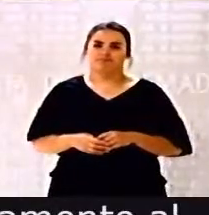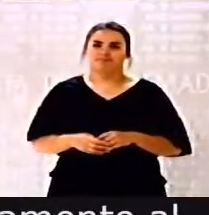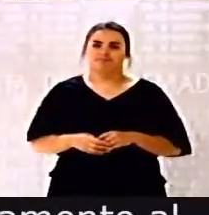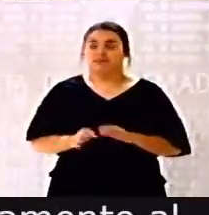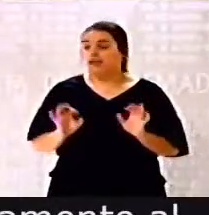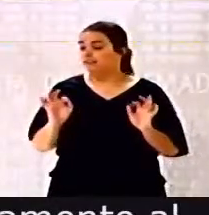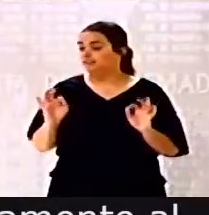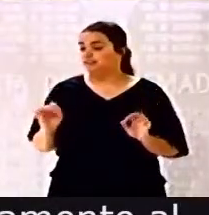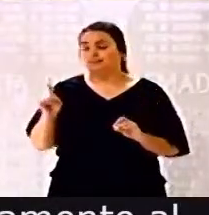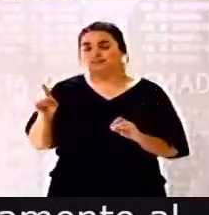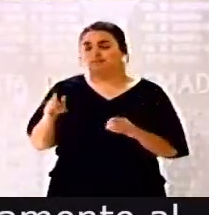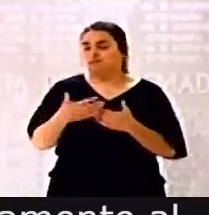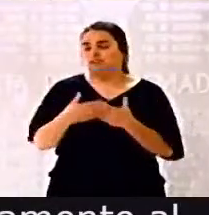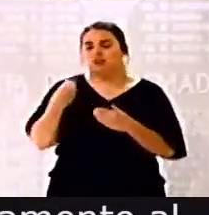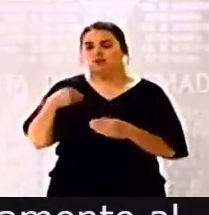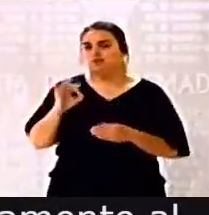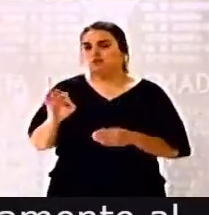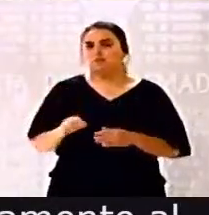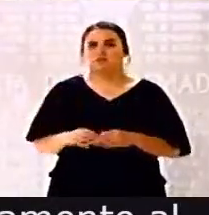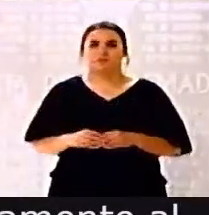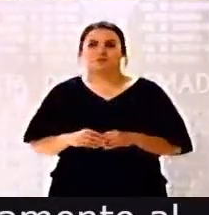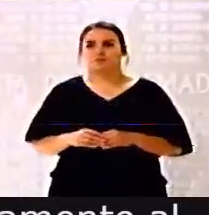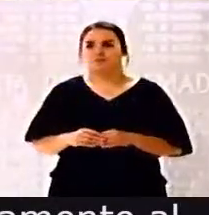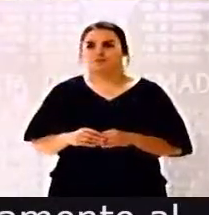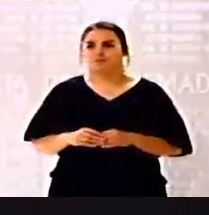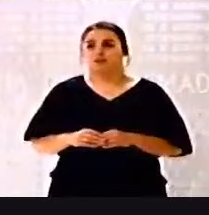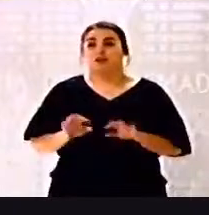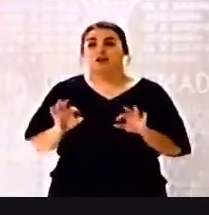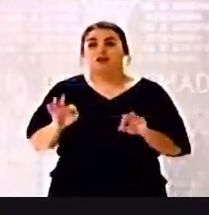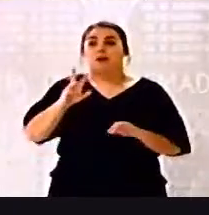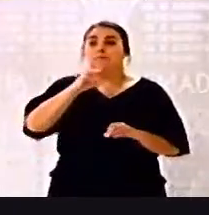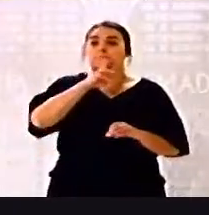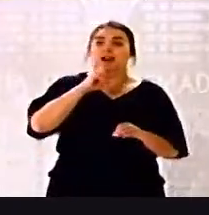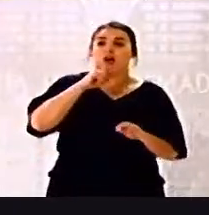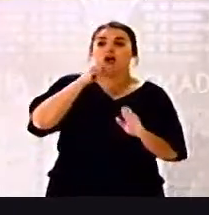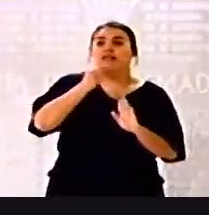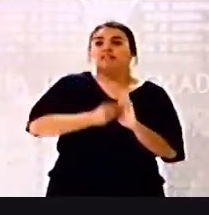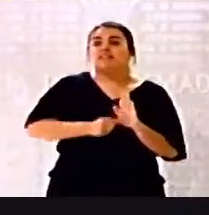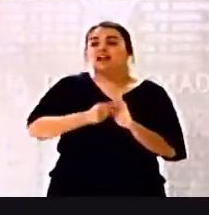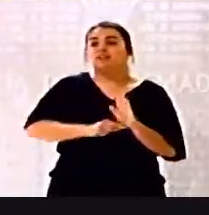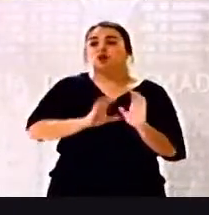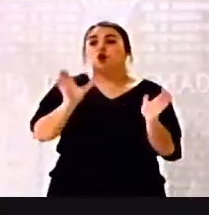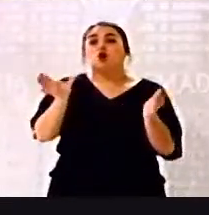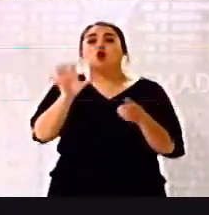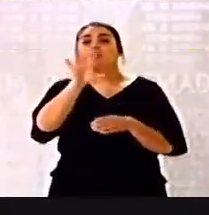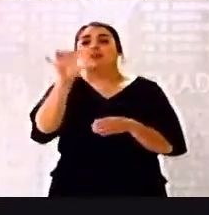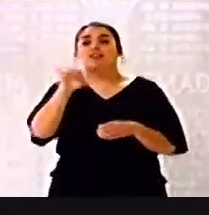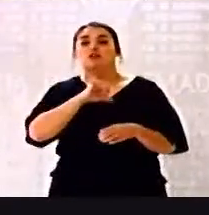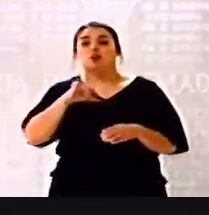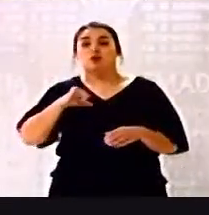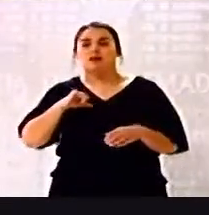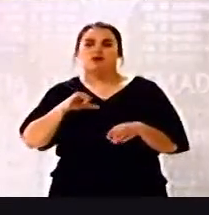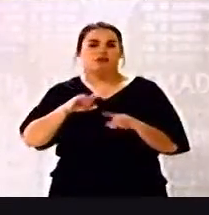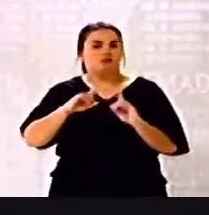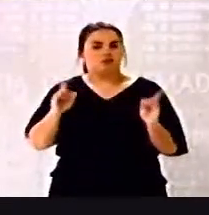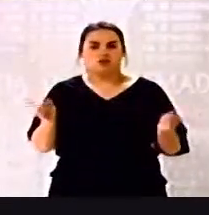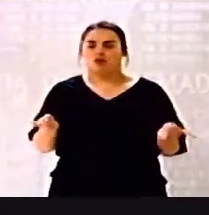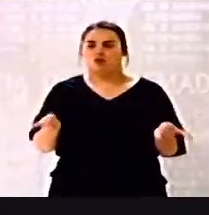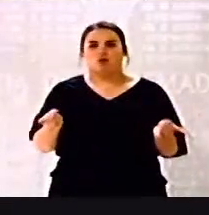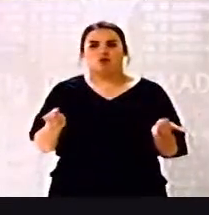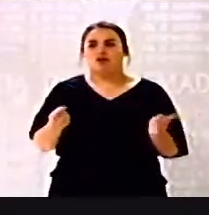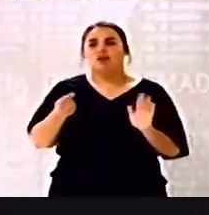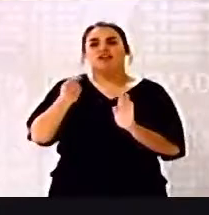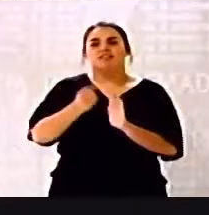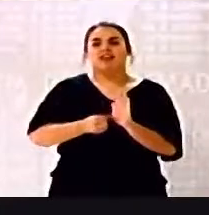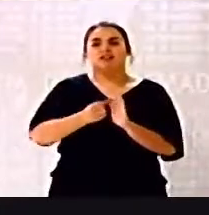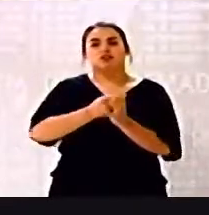Es el Ministerio de Sanidad. ¿Eso le quita valor a los datos que damos las comunidades autónomas? Ningún valor a los datos que